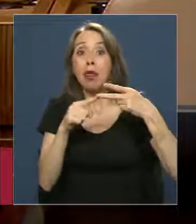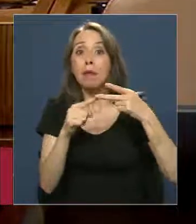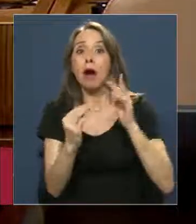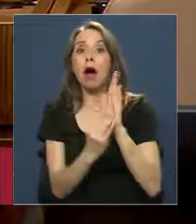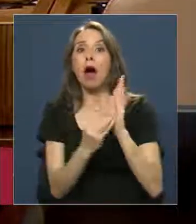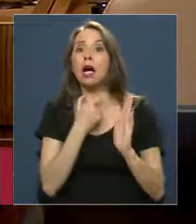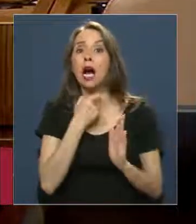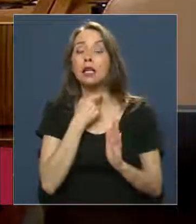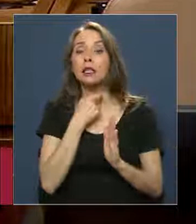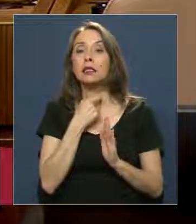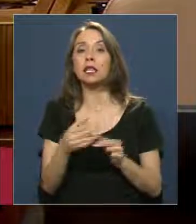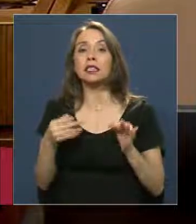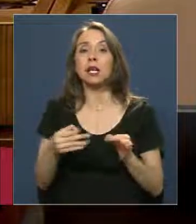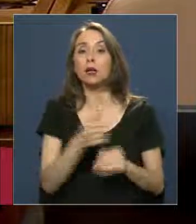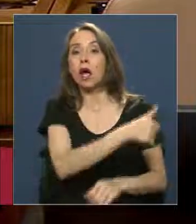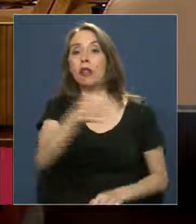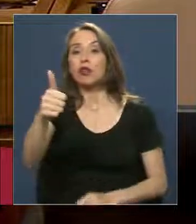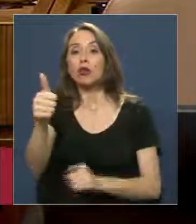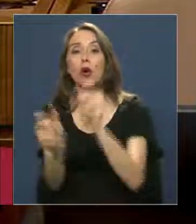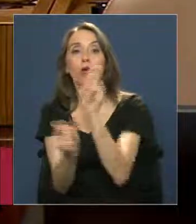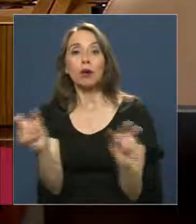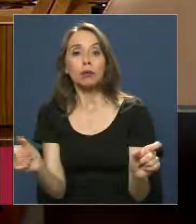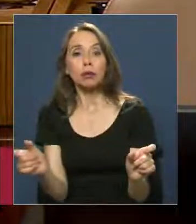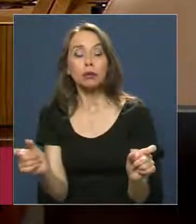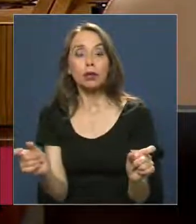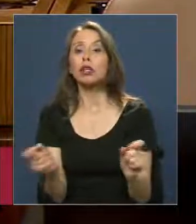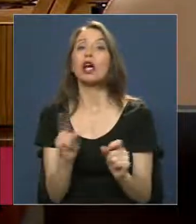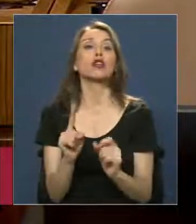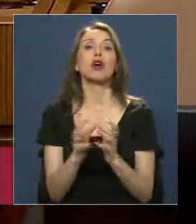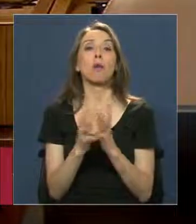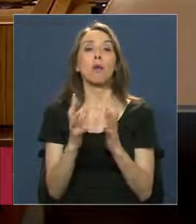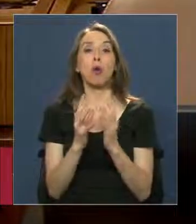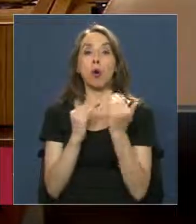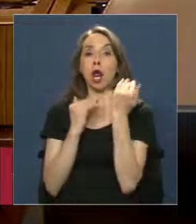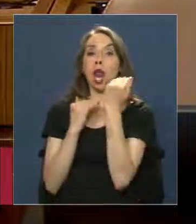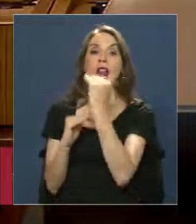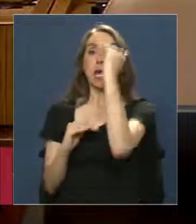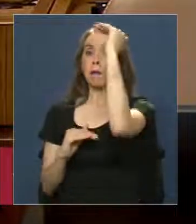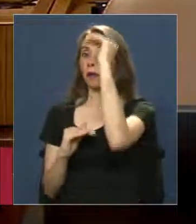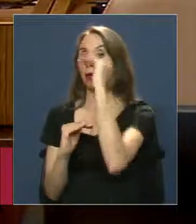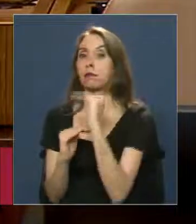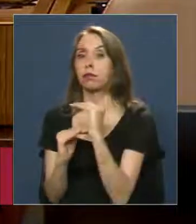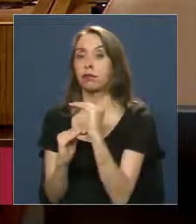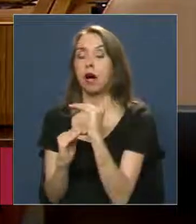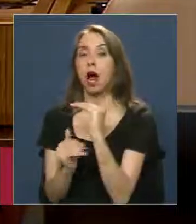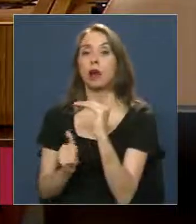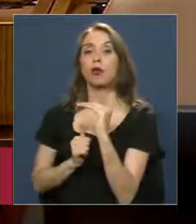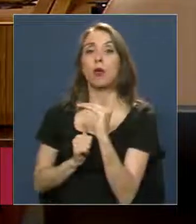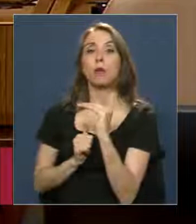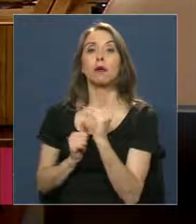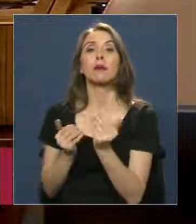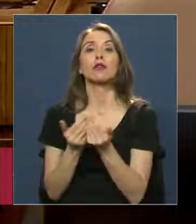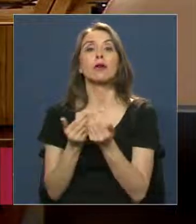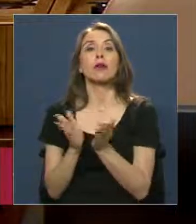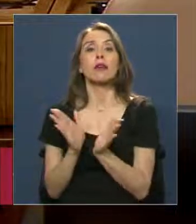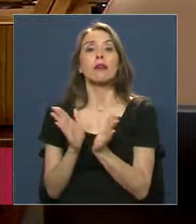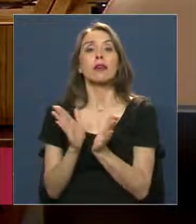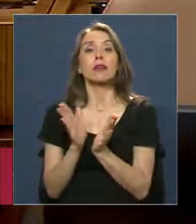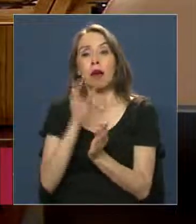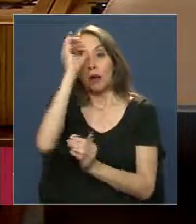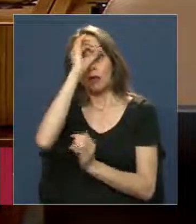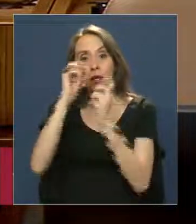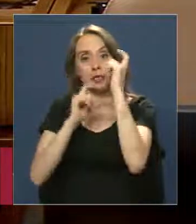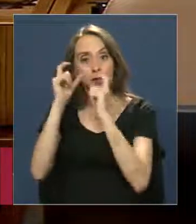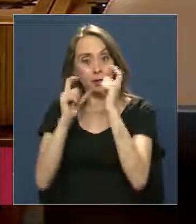personas, precaviendo que se produzca una limitación excesiva al ejercicio de esta libertad de expresión.